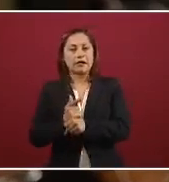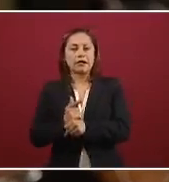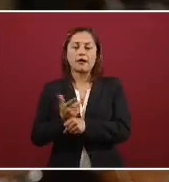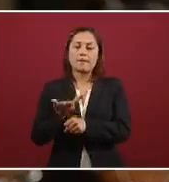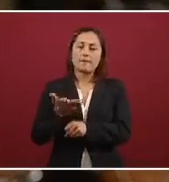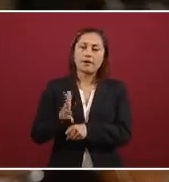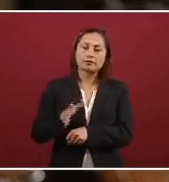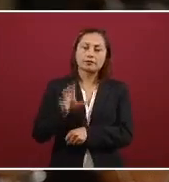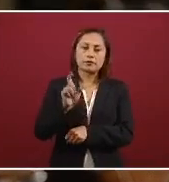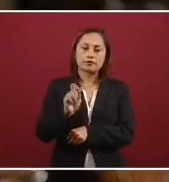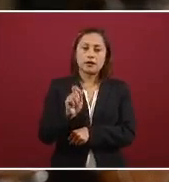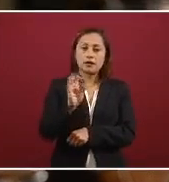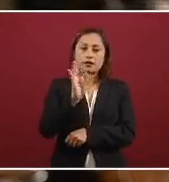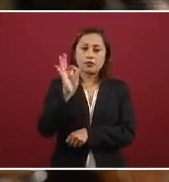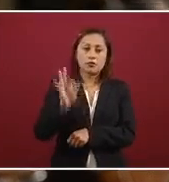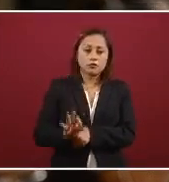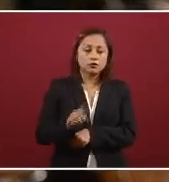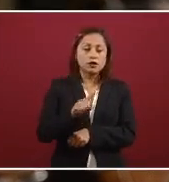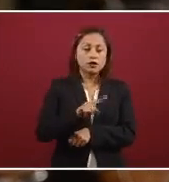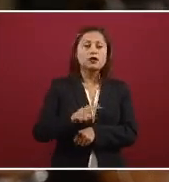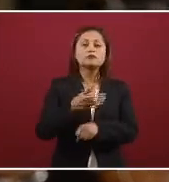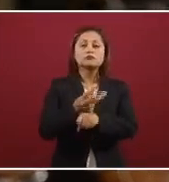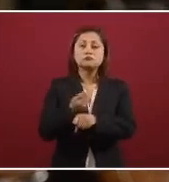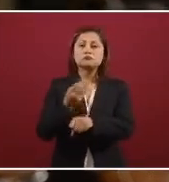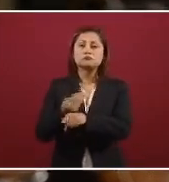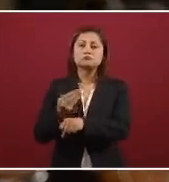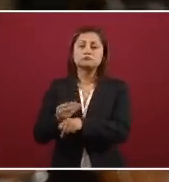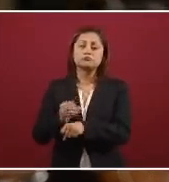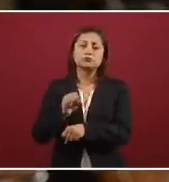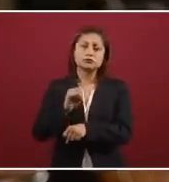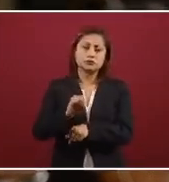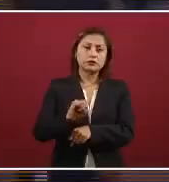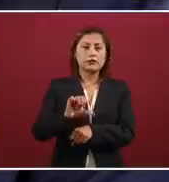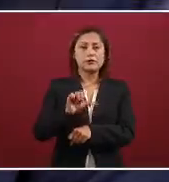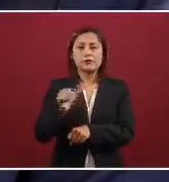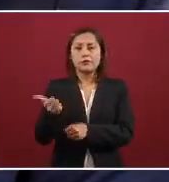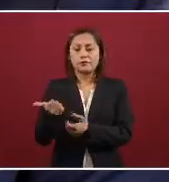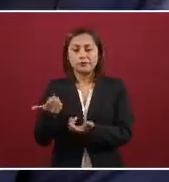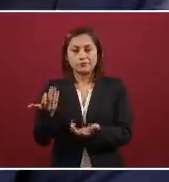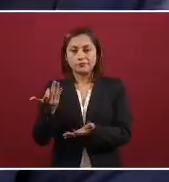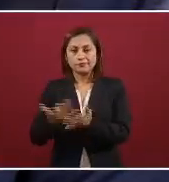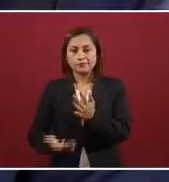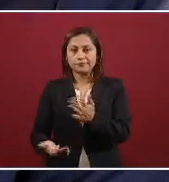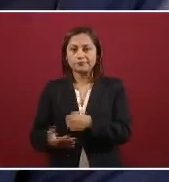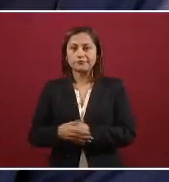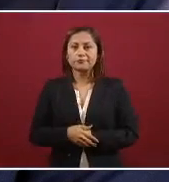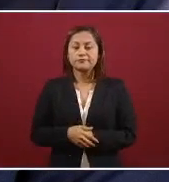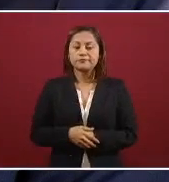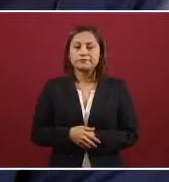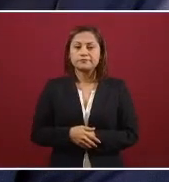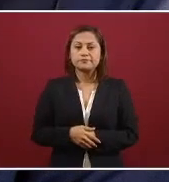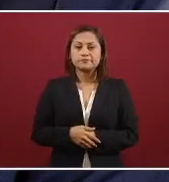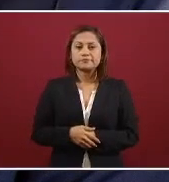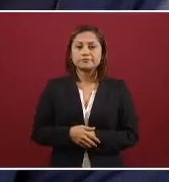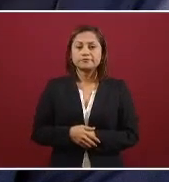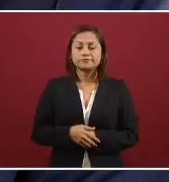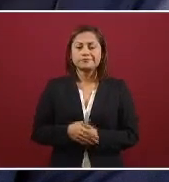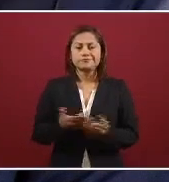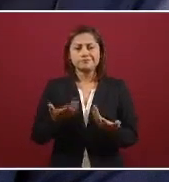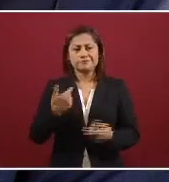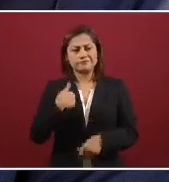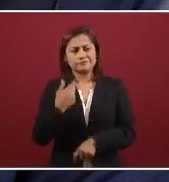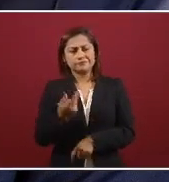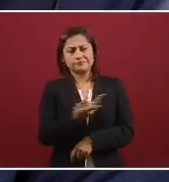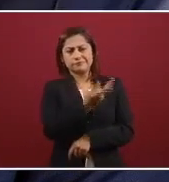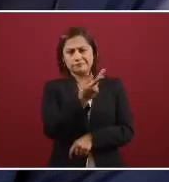un avance del 20% en la reconstrucción de estos inmuebles que tuvieron daño total. En esa materia, presidente,